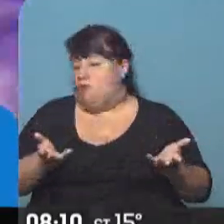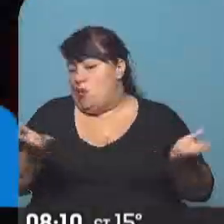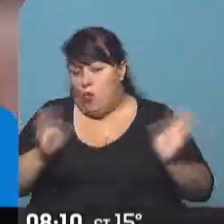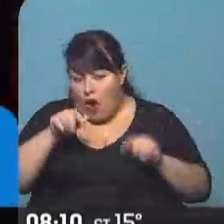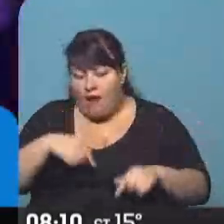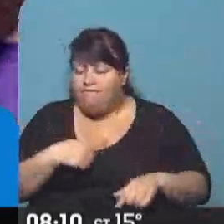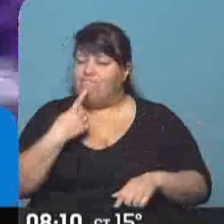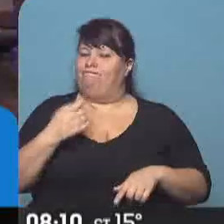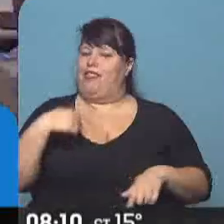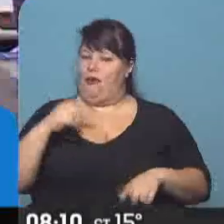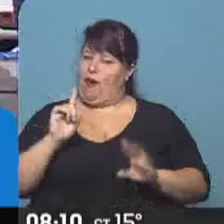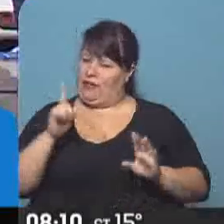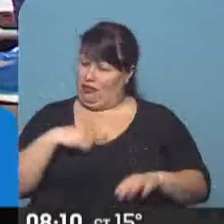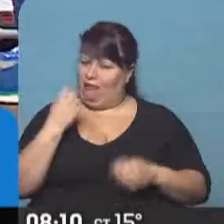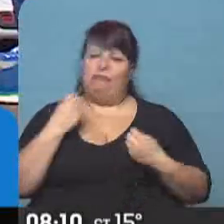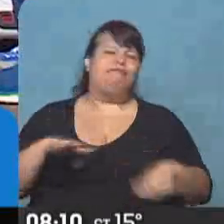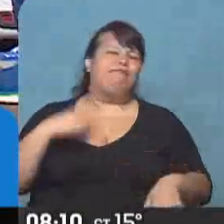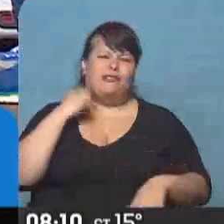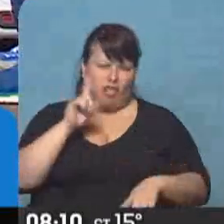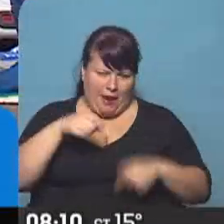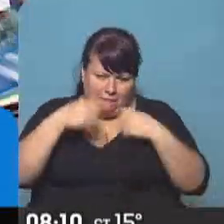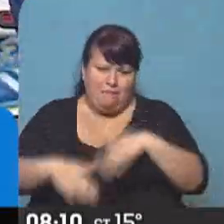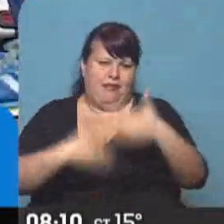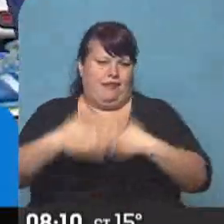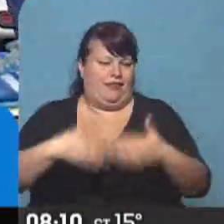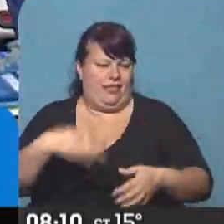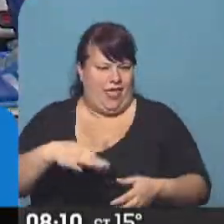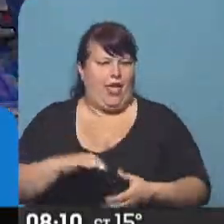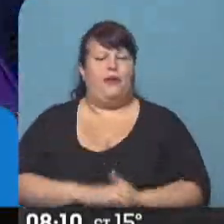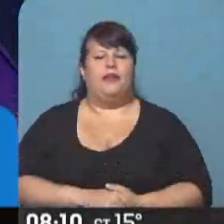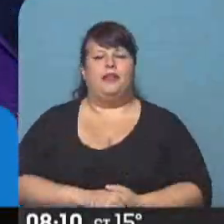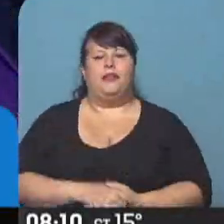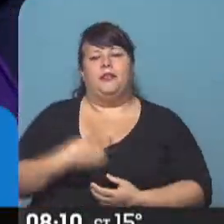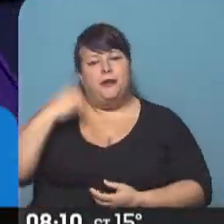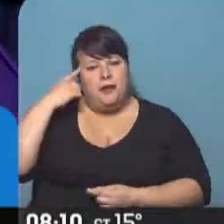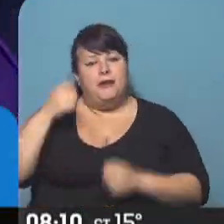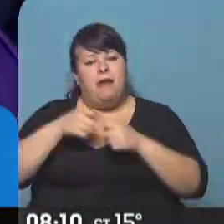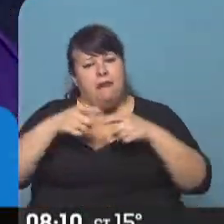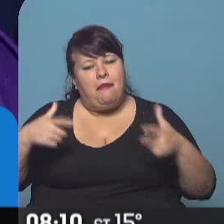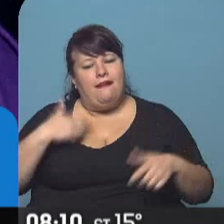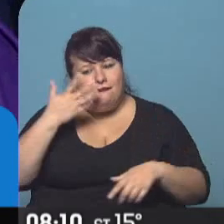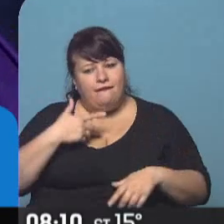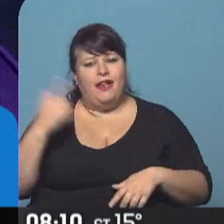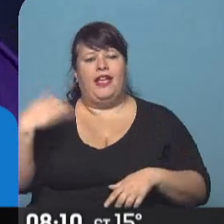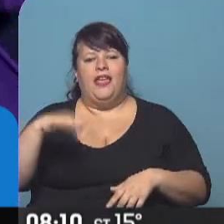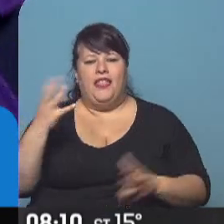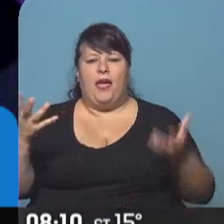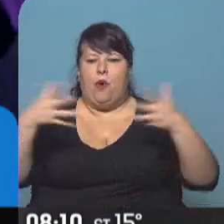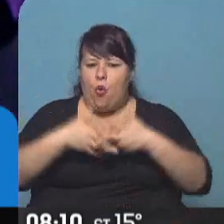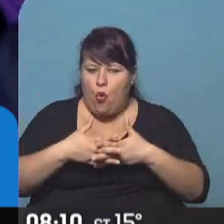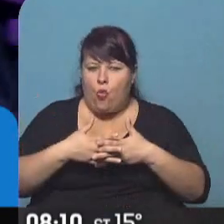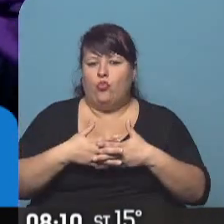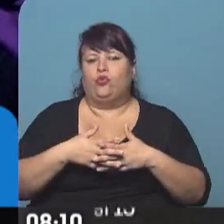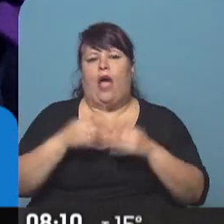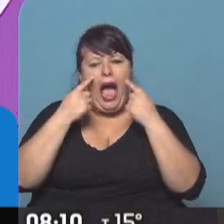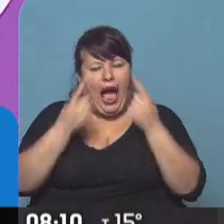y ahí me di cuenta que no estaba nada perdido, que recién ahí empezaba el camino. Queremos que, bueno, cada vez más gente se tiene que unir y tiene que estar